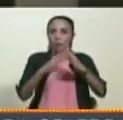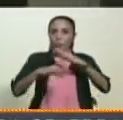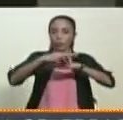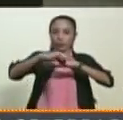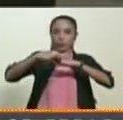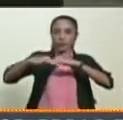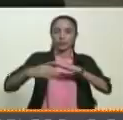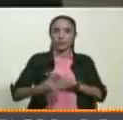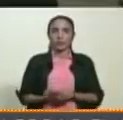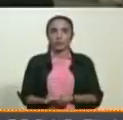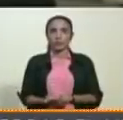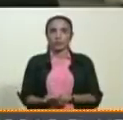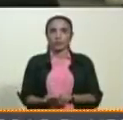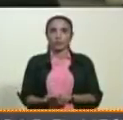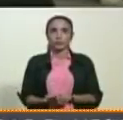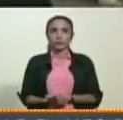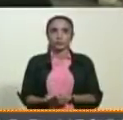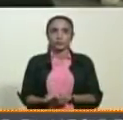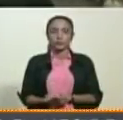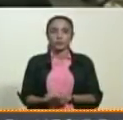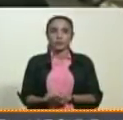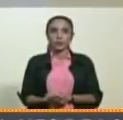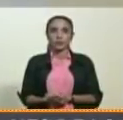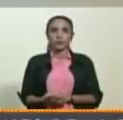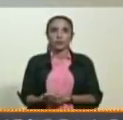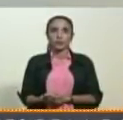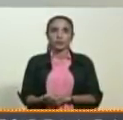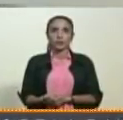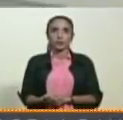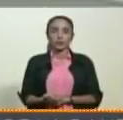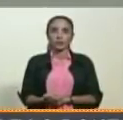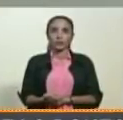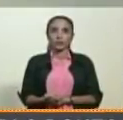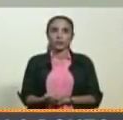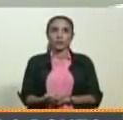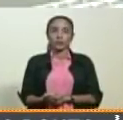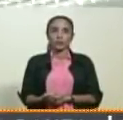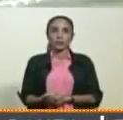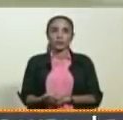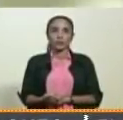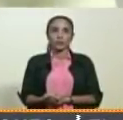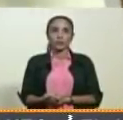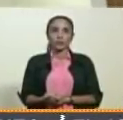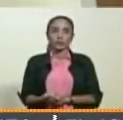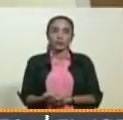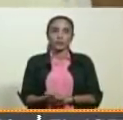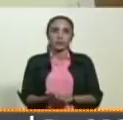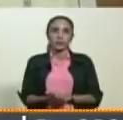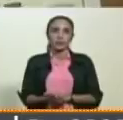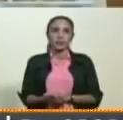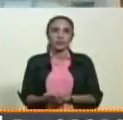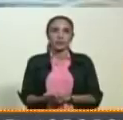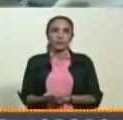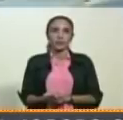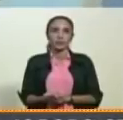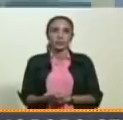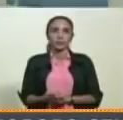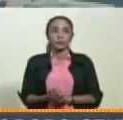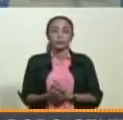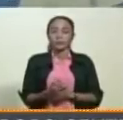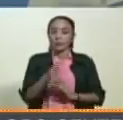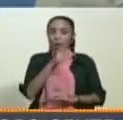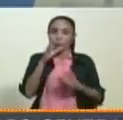van para allá. Esto va a permitir darle mayor flexibilidad, mayor armonía también a